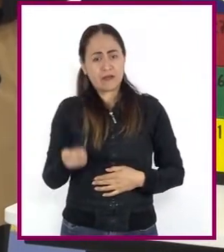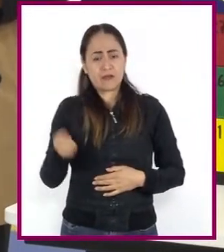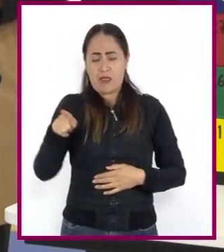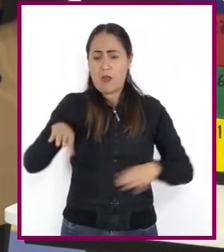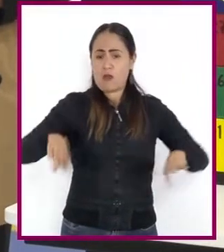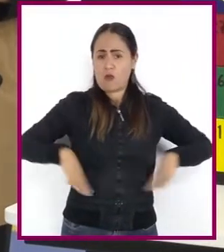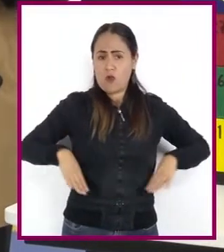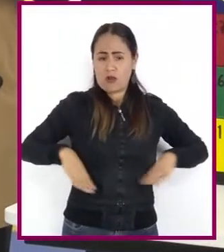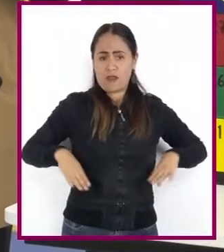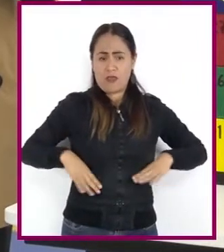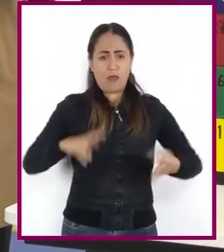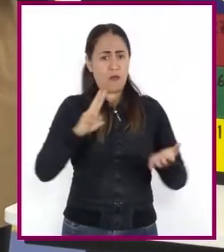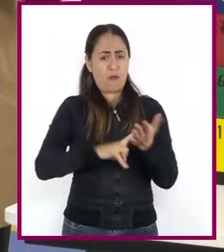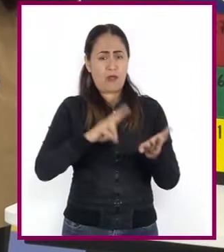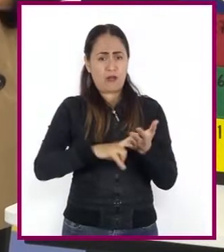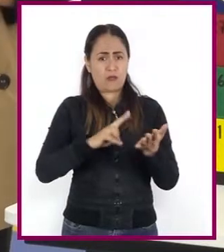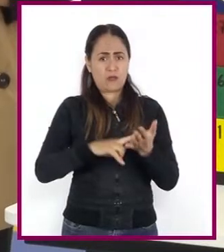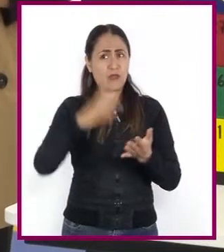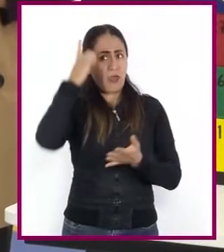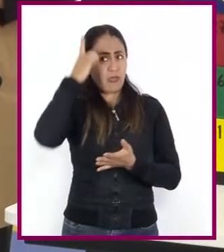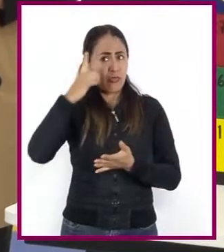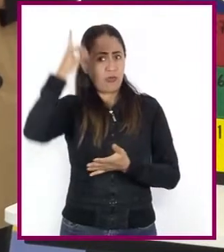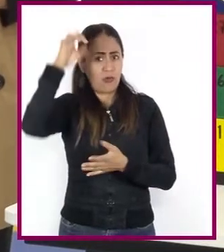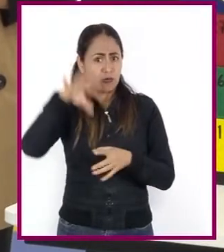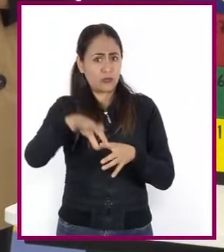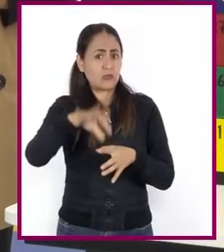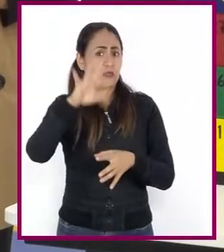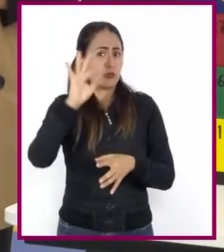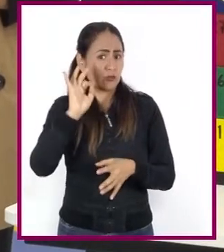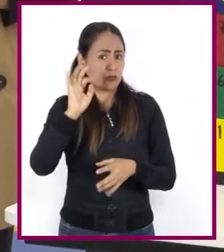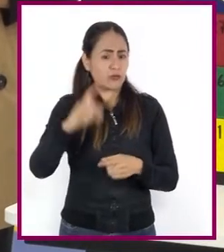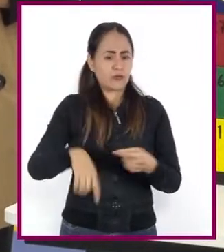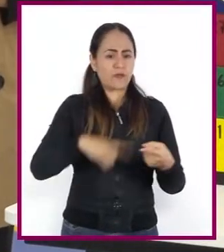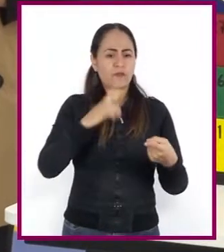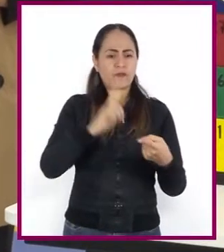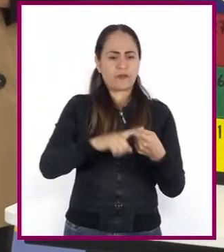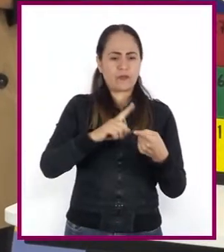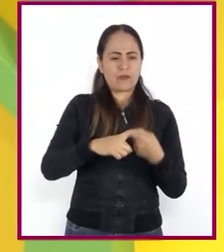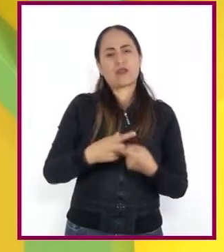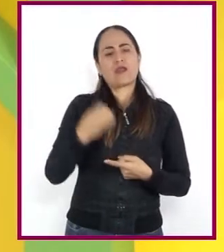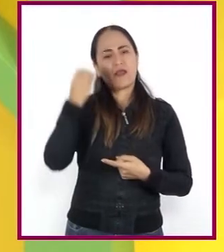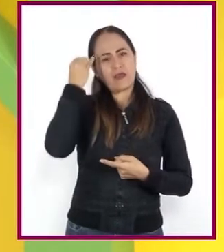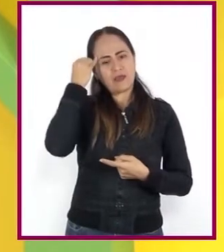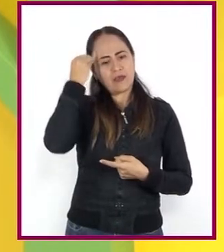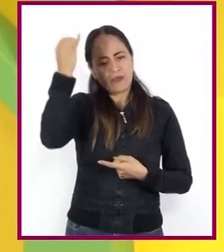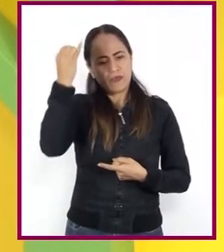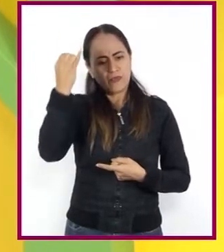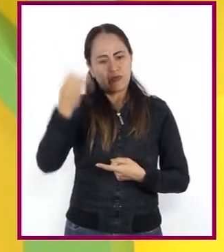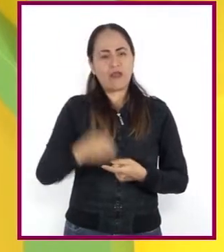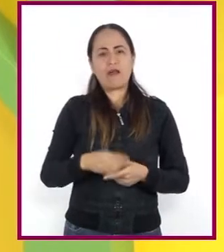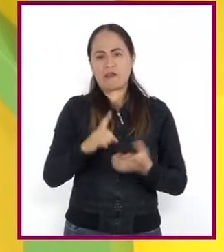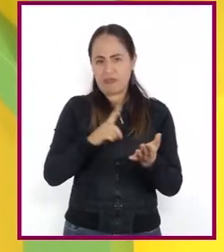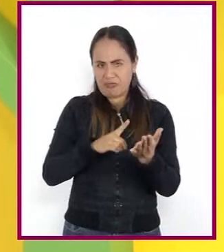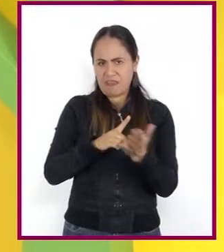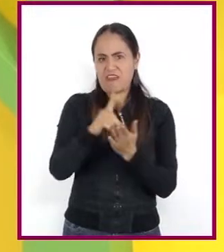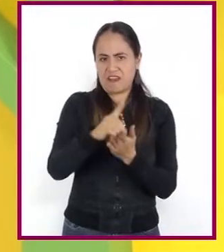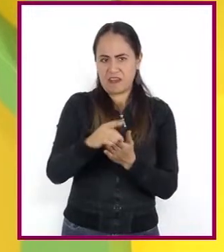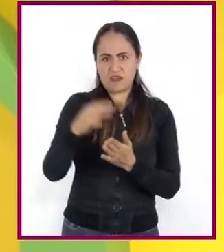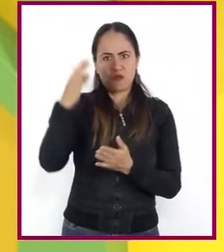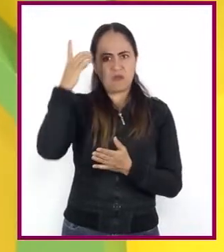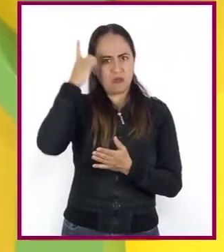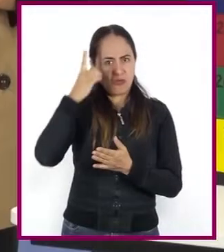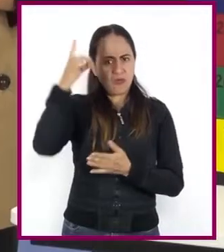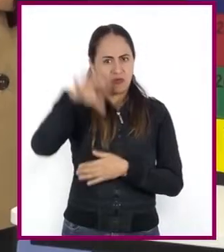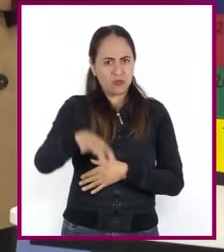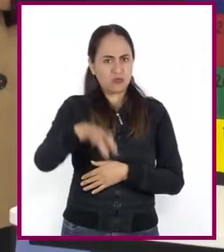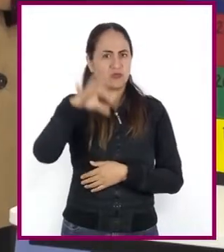divino? Las opciones son, inciso A, teoría del origen del derecho divino.